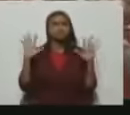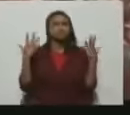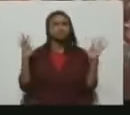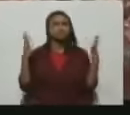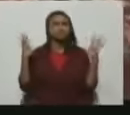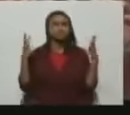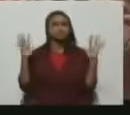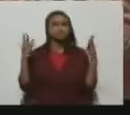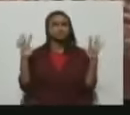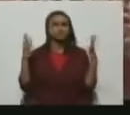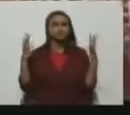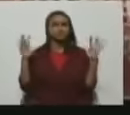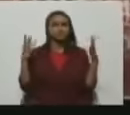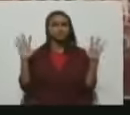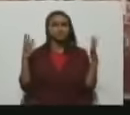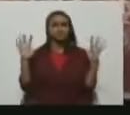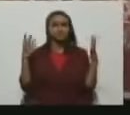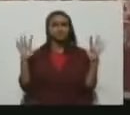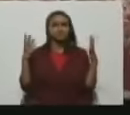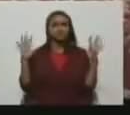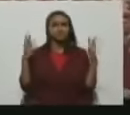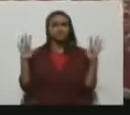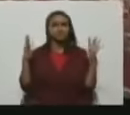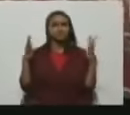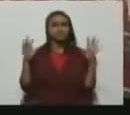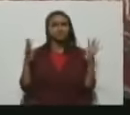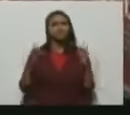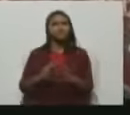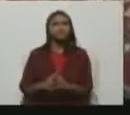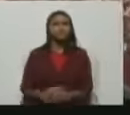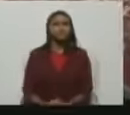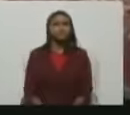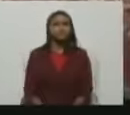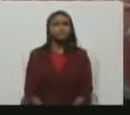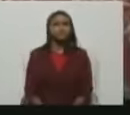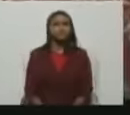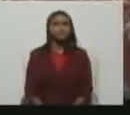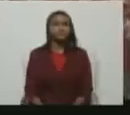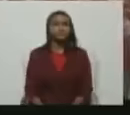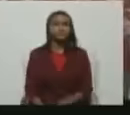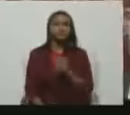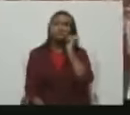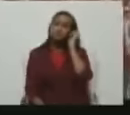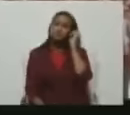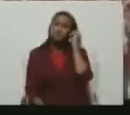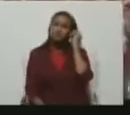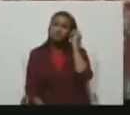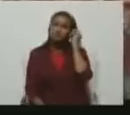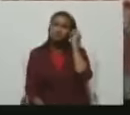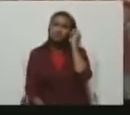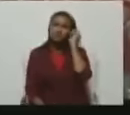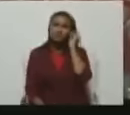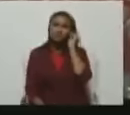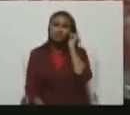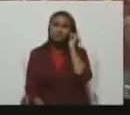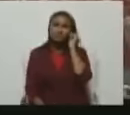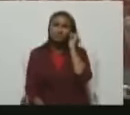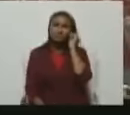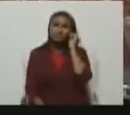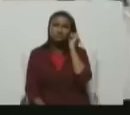Escuchaban hasta ahora declaraciones del fiscal general de la República Bolivariana de Venezuela, quien participa en la activación del Plan